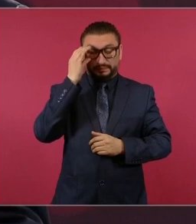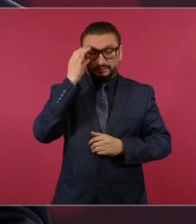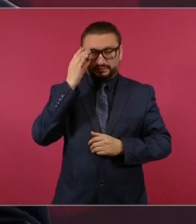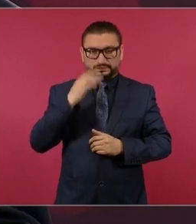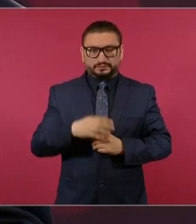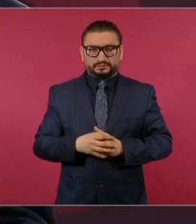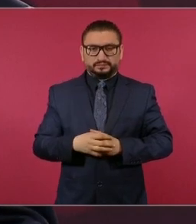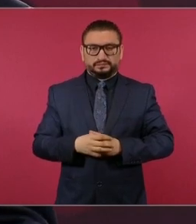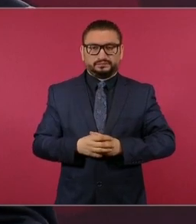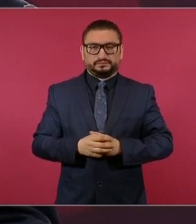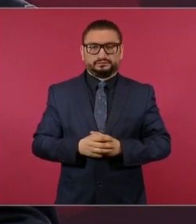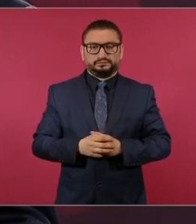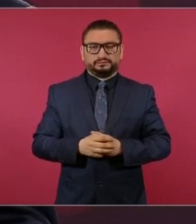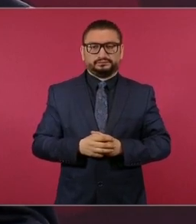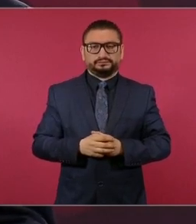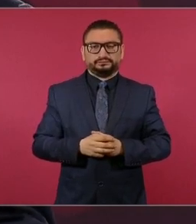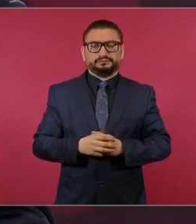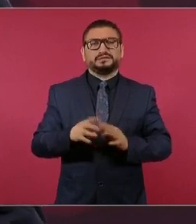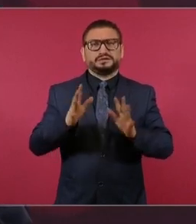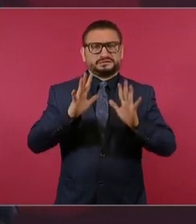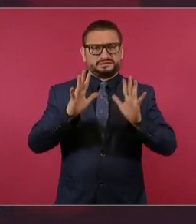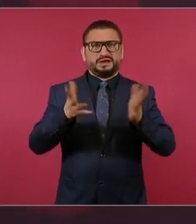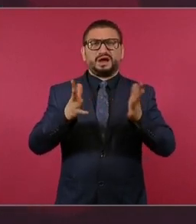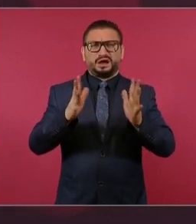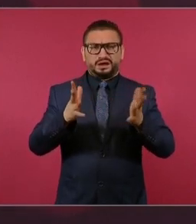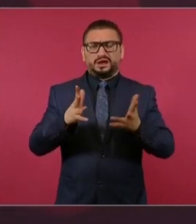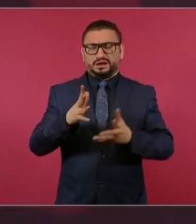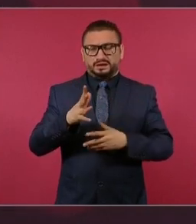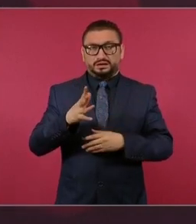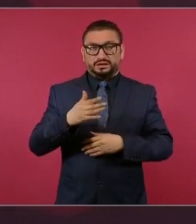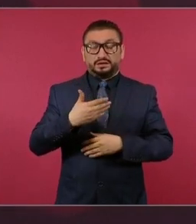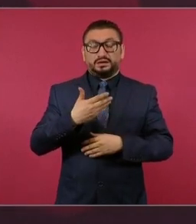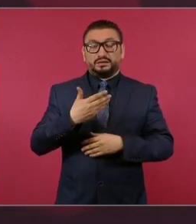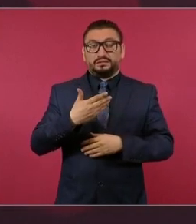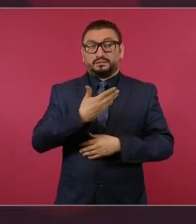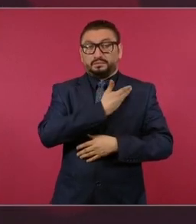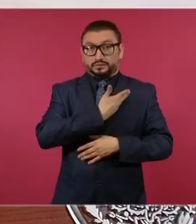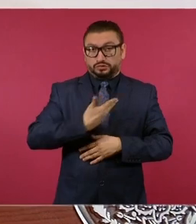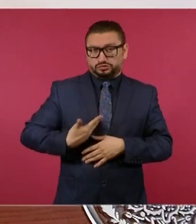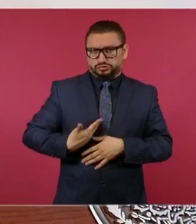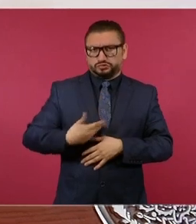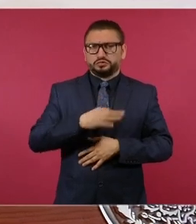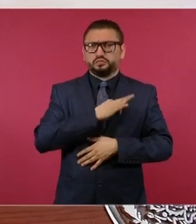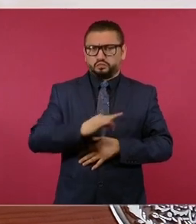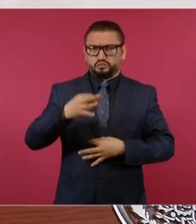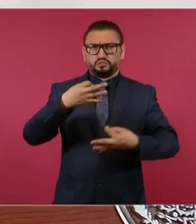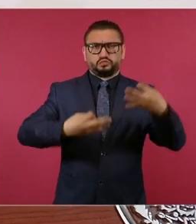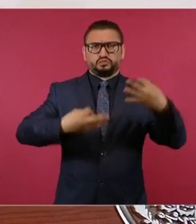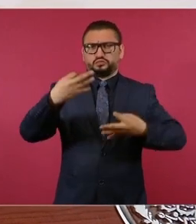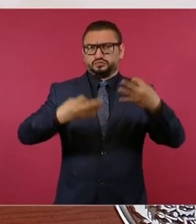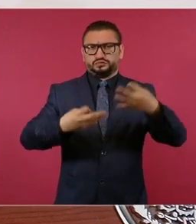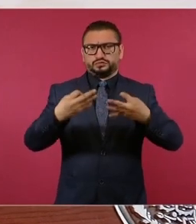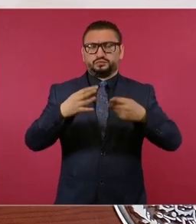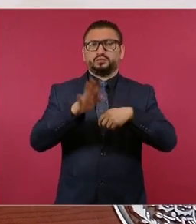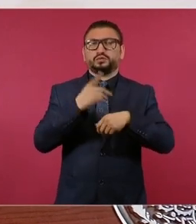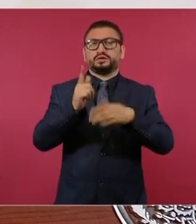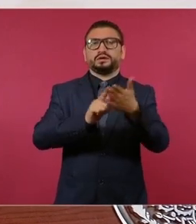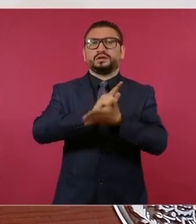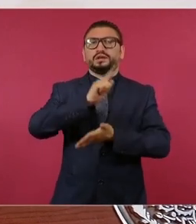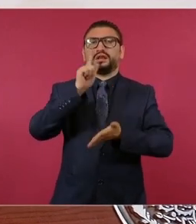Ya está. El que pueda ser juzgado el presidente por cualquier